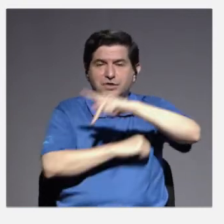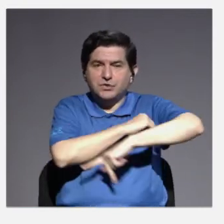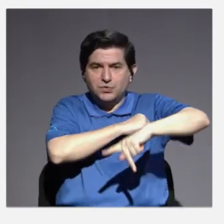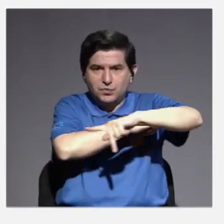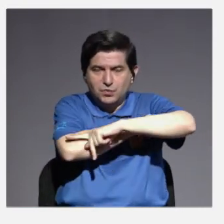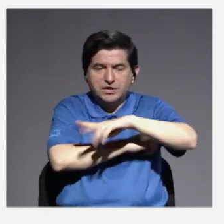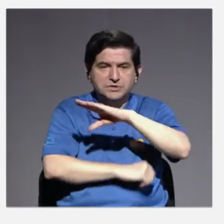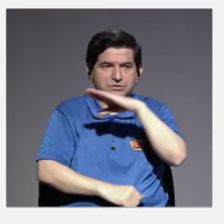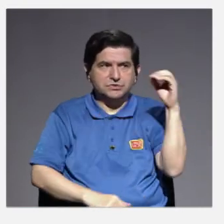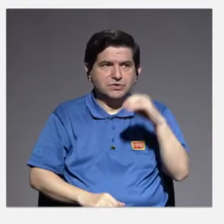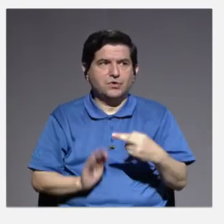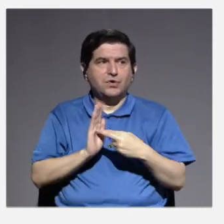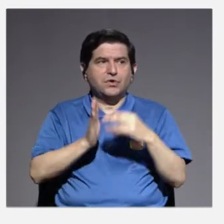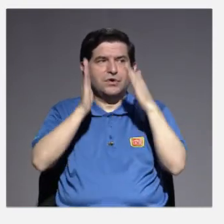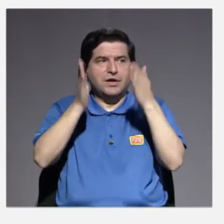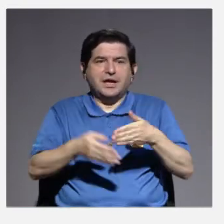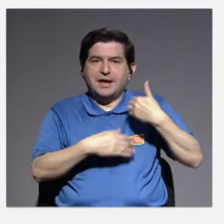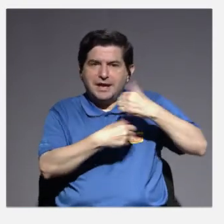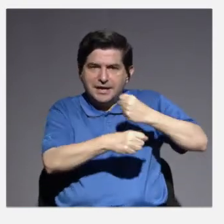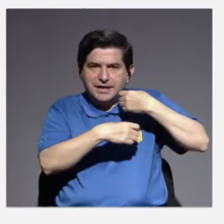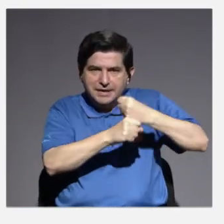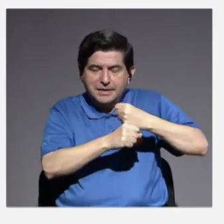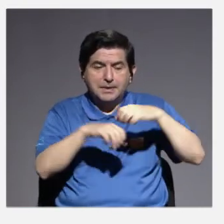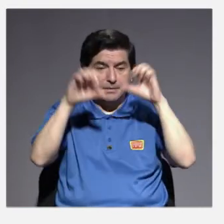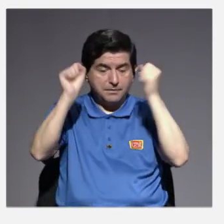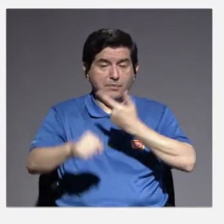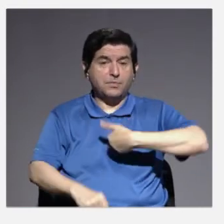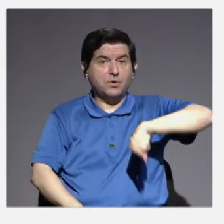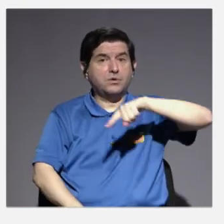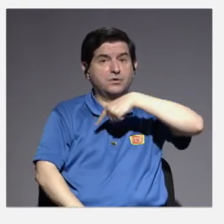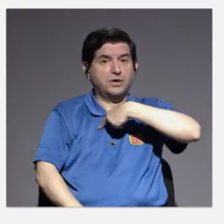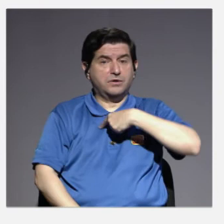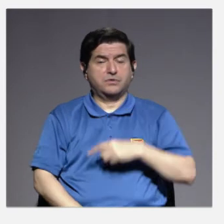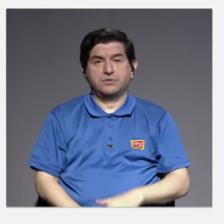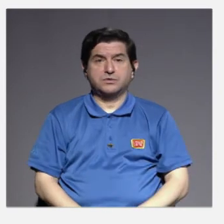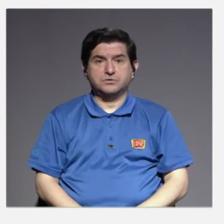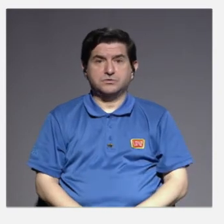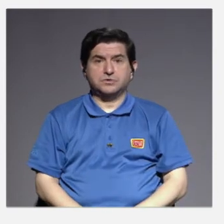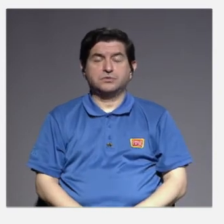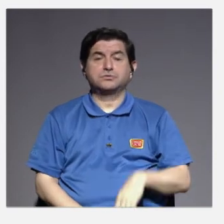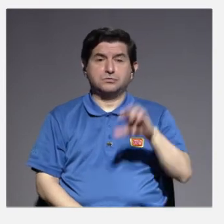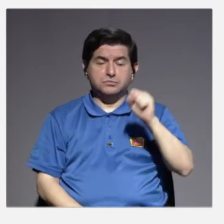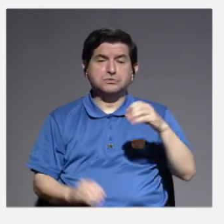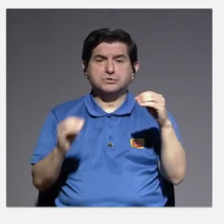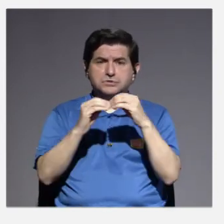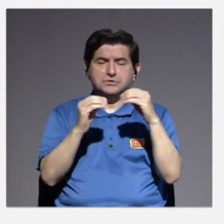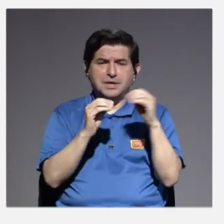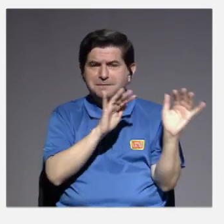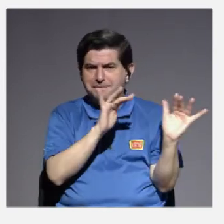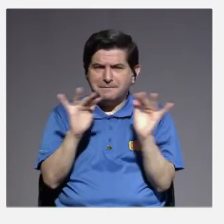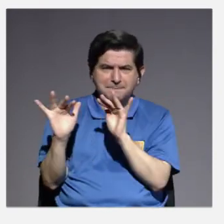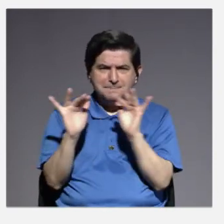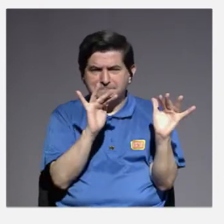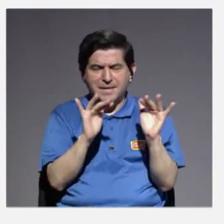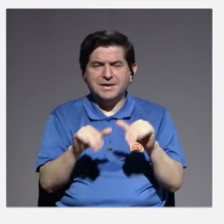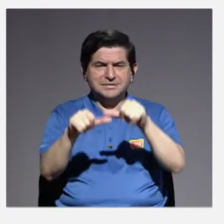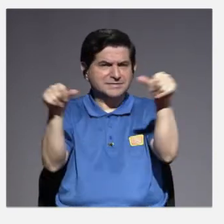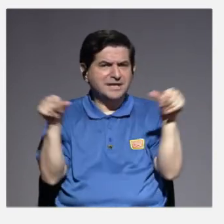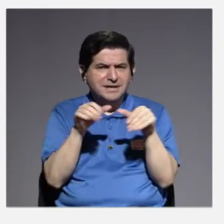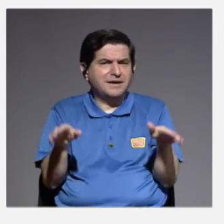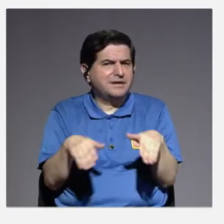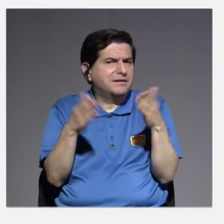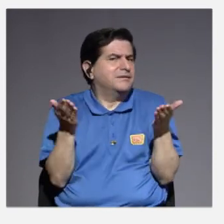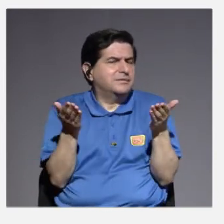y como representantes municipales para poder generar mayor digitalización en este sector?